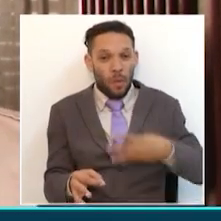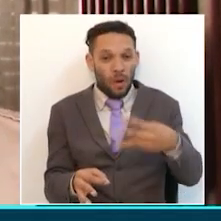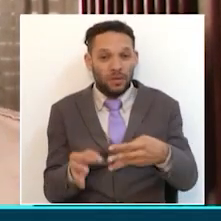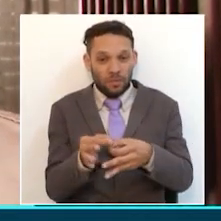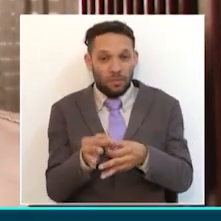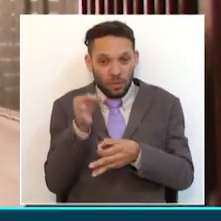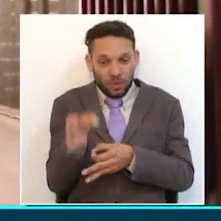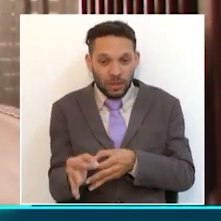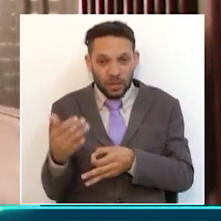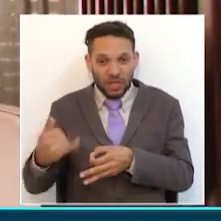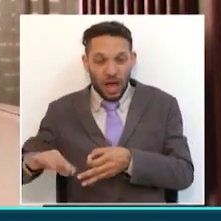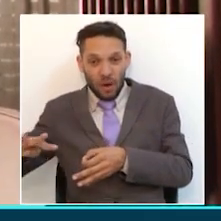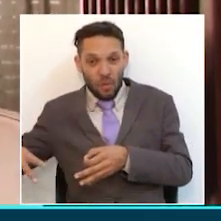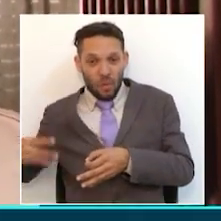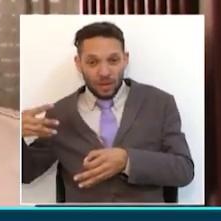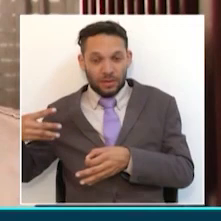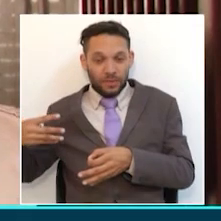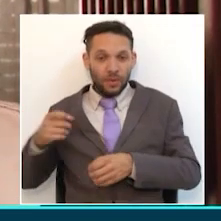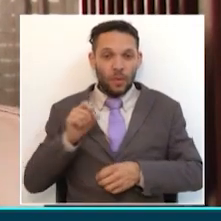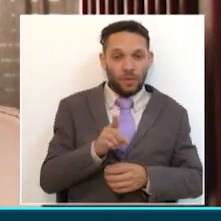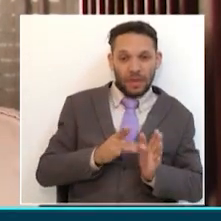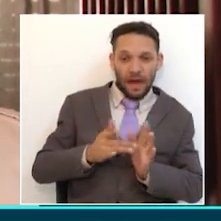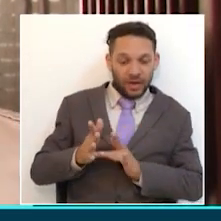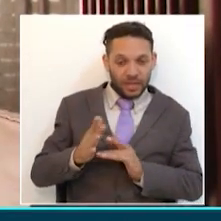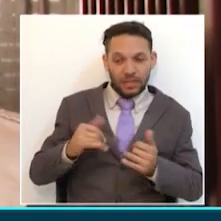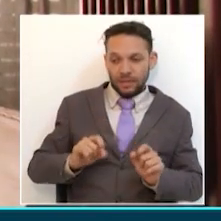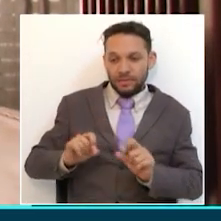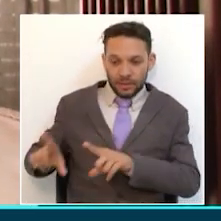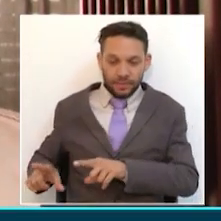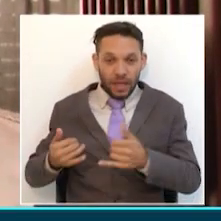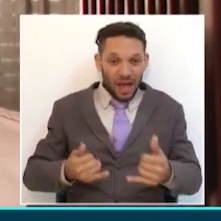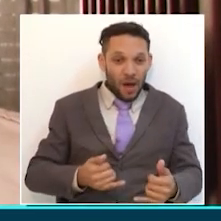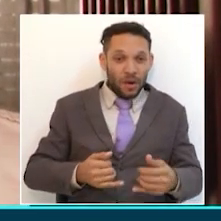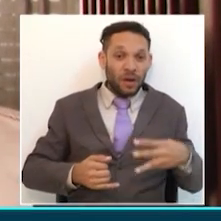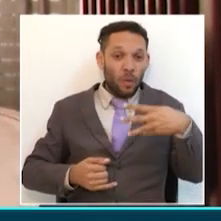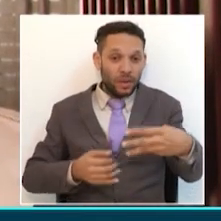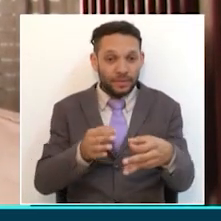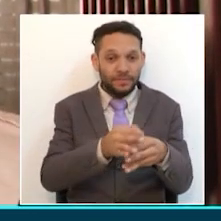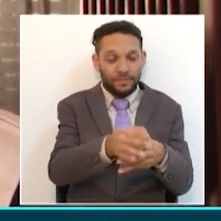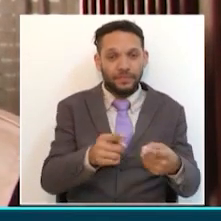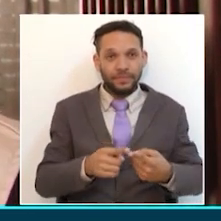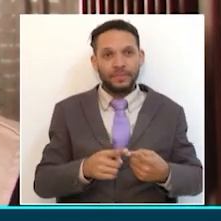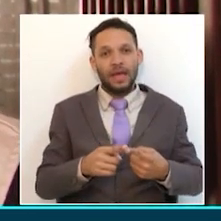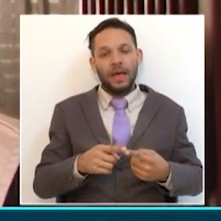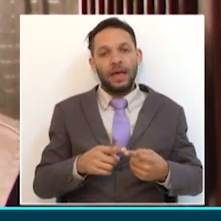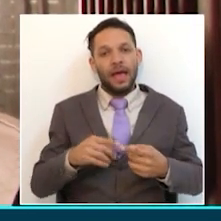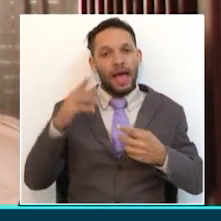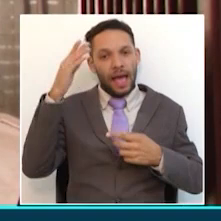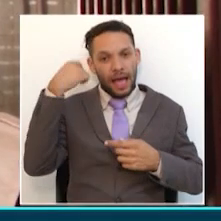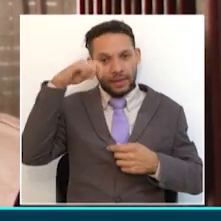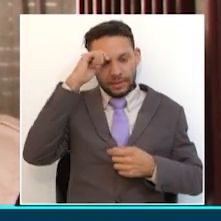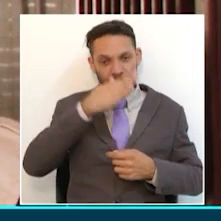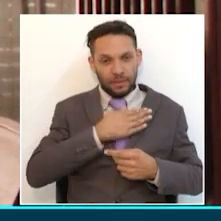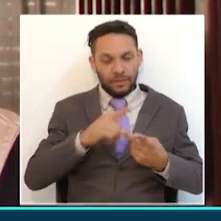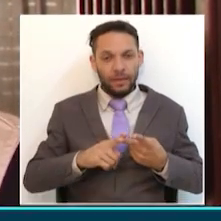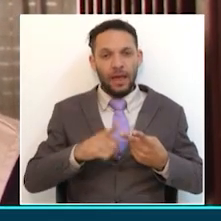4 municipios más que se suman a los 4 que ya se entregaron el 11 de abril. Entre los que entregamos ahorita está Anserma, Pácora, Aguadas y